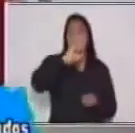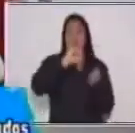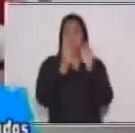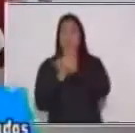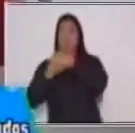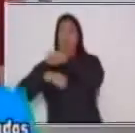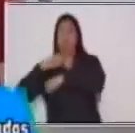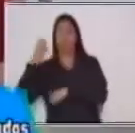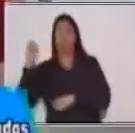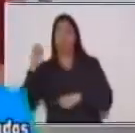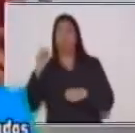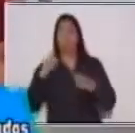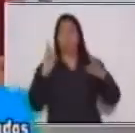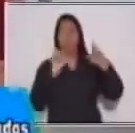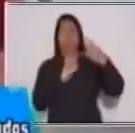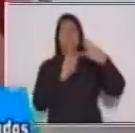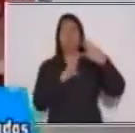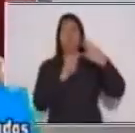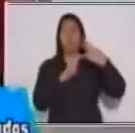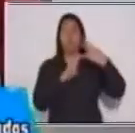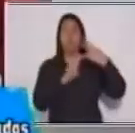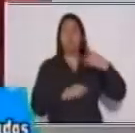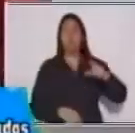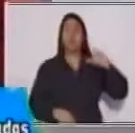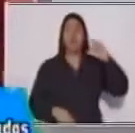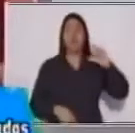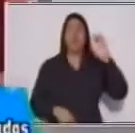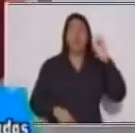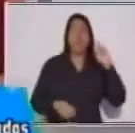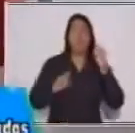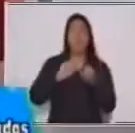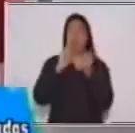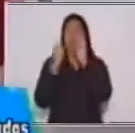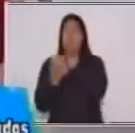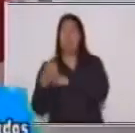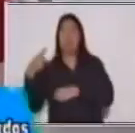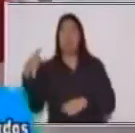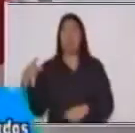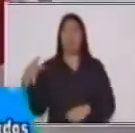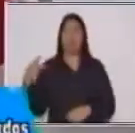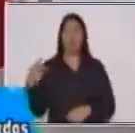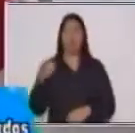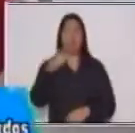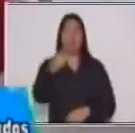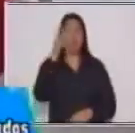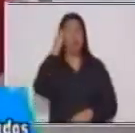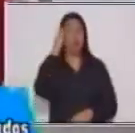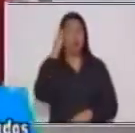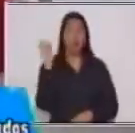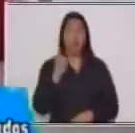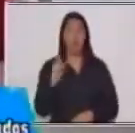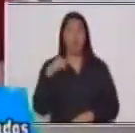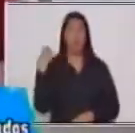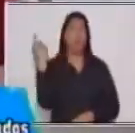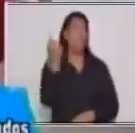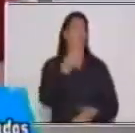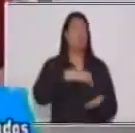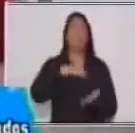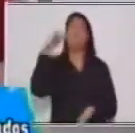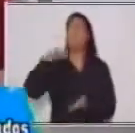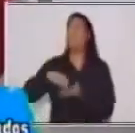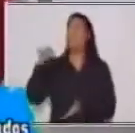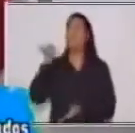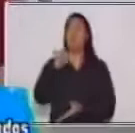Kelvin. Acuérdense que no todas las medidas se usan para todos los países de igual manera, pero en